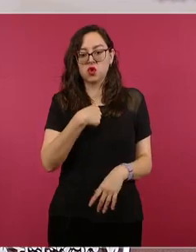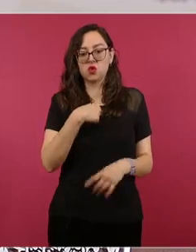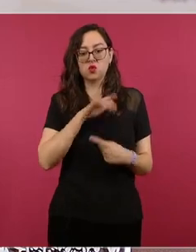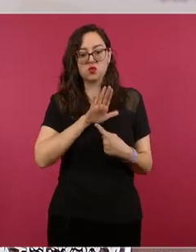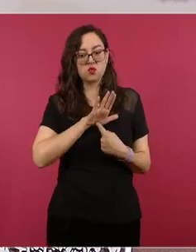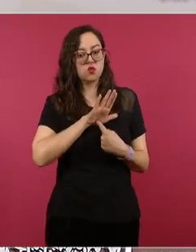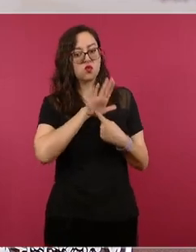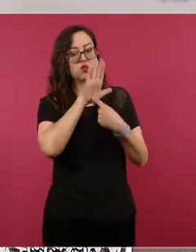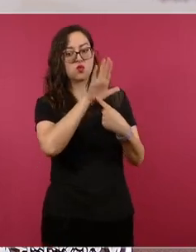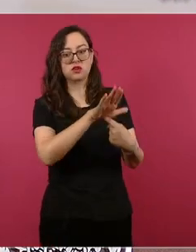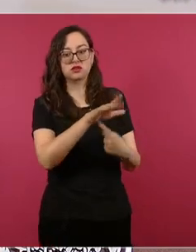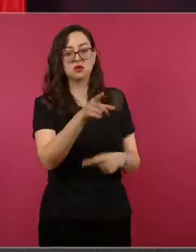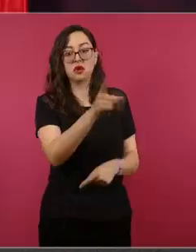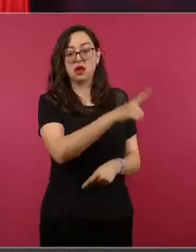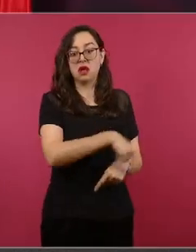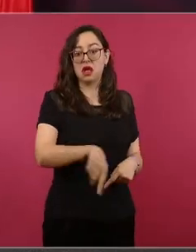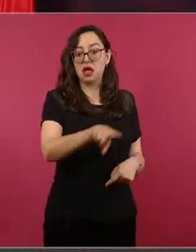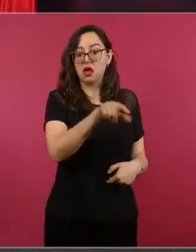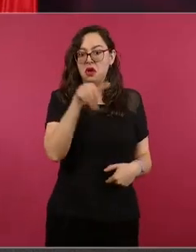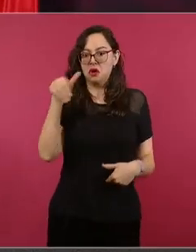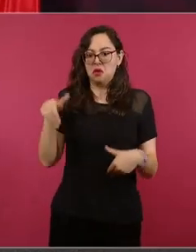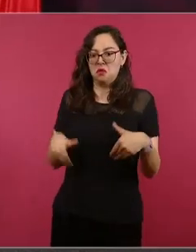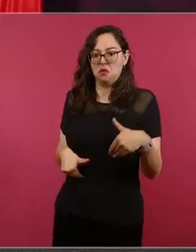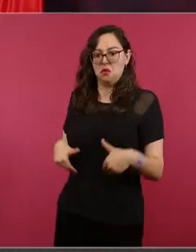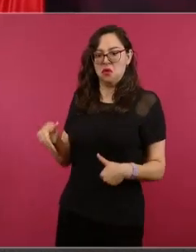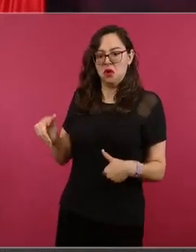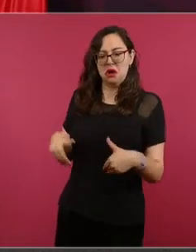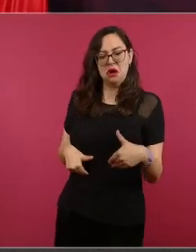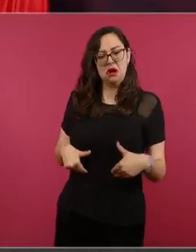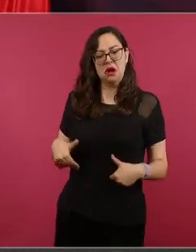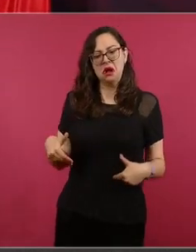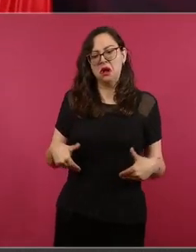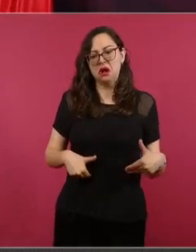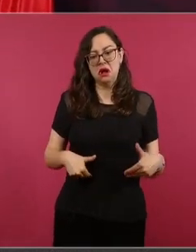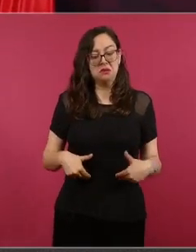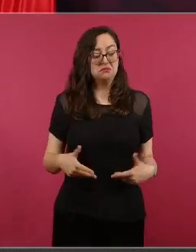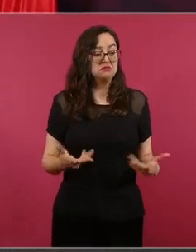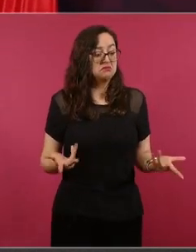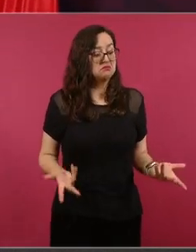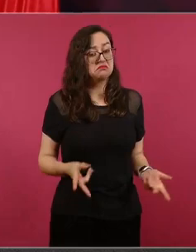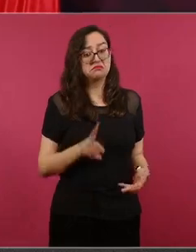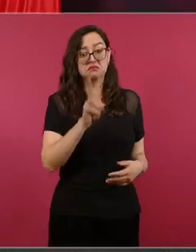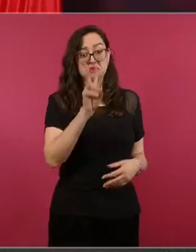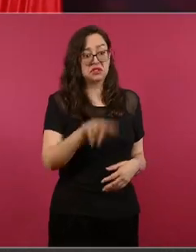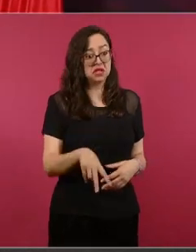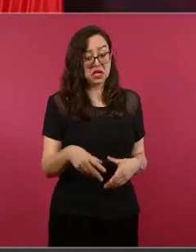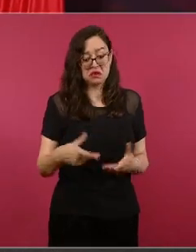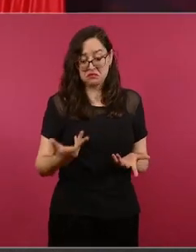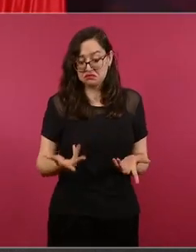Que yo haga esto, pero no. No hay. A veces traigo lo que me dan los